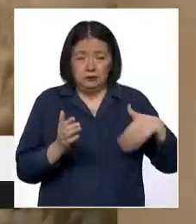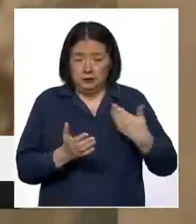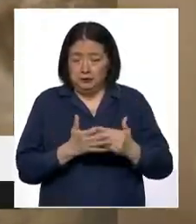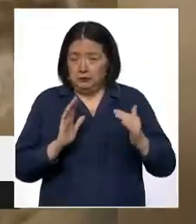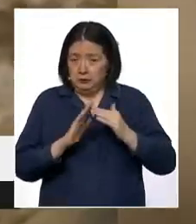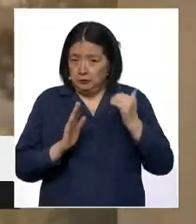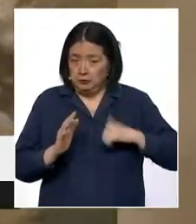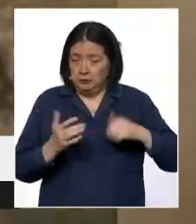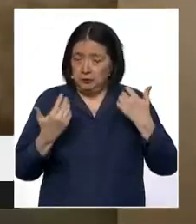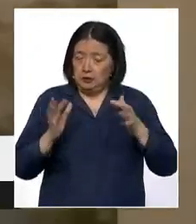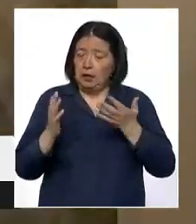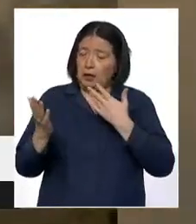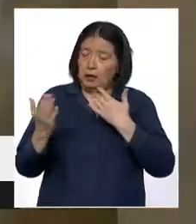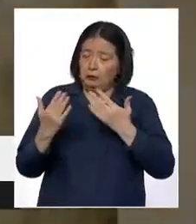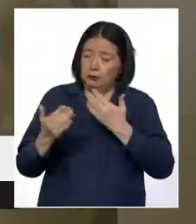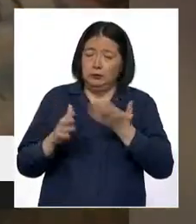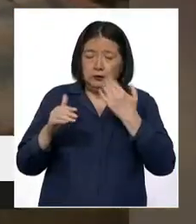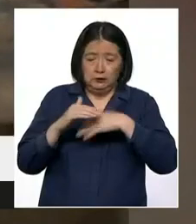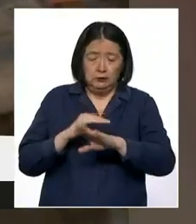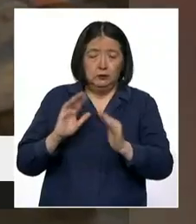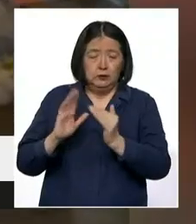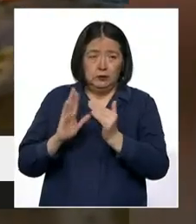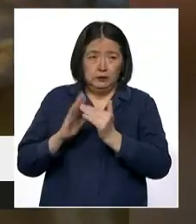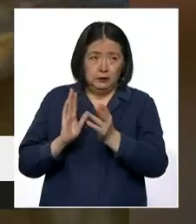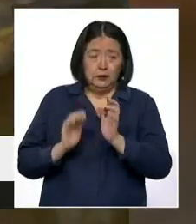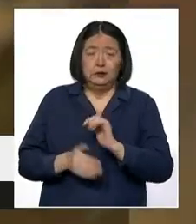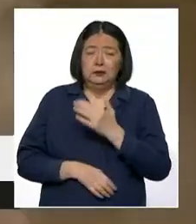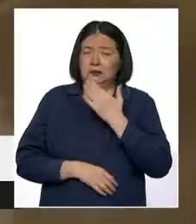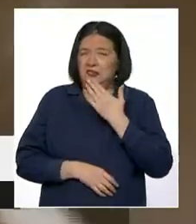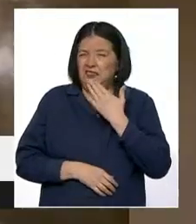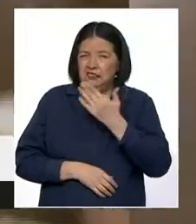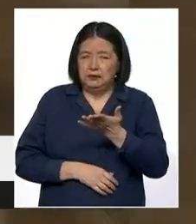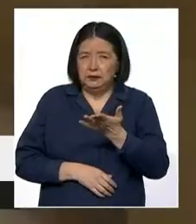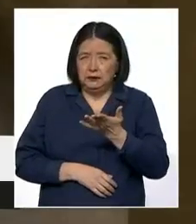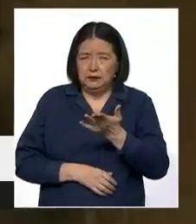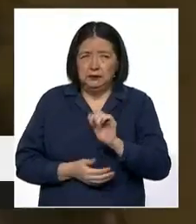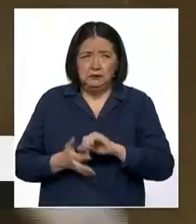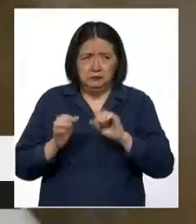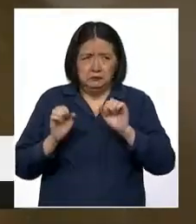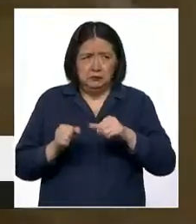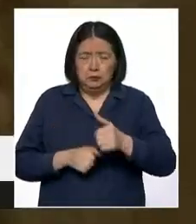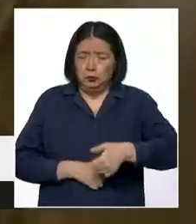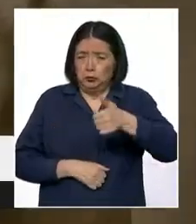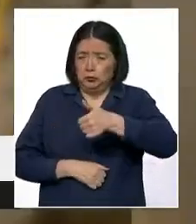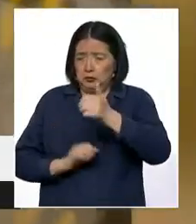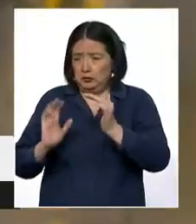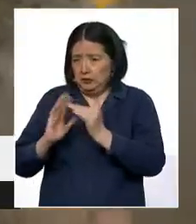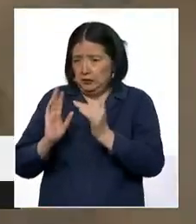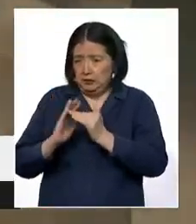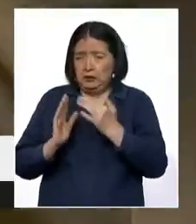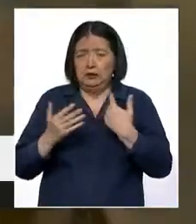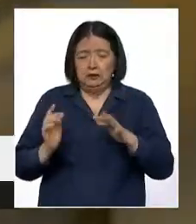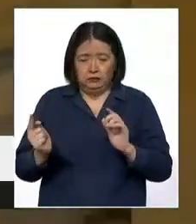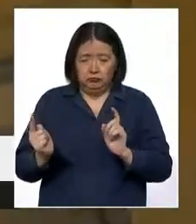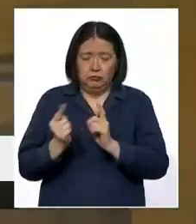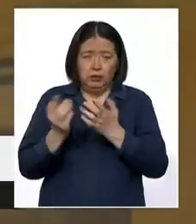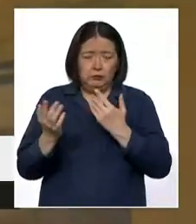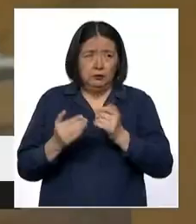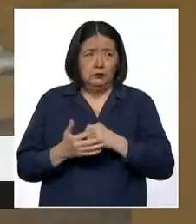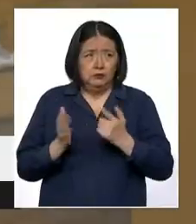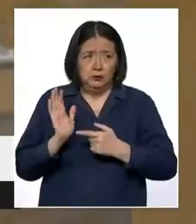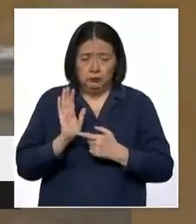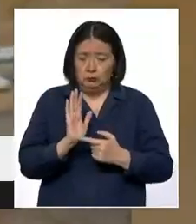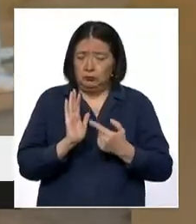municipalidad, ha logrado conversar en el interior con los han atendido los propietarios de la vivienda y han